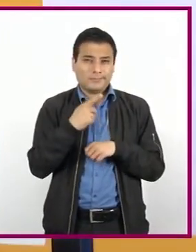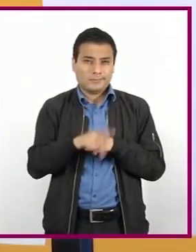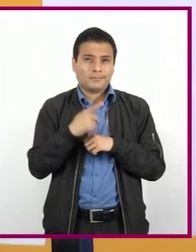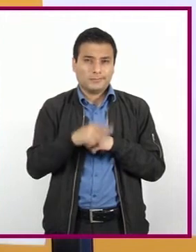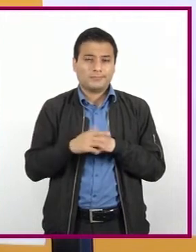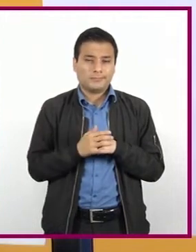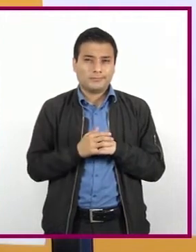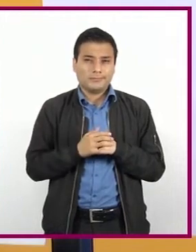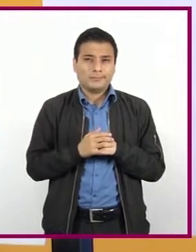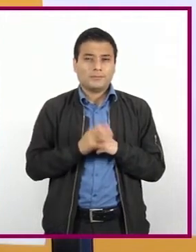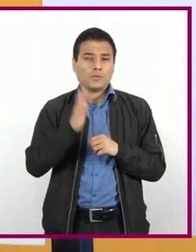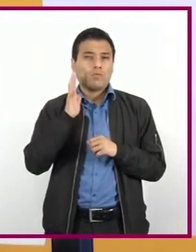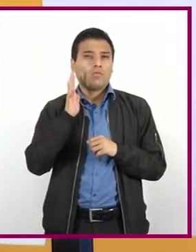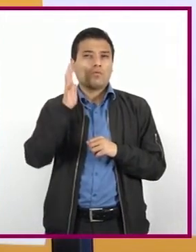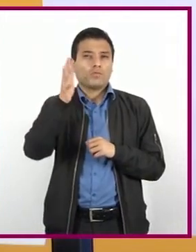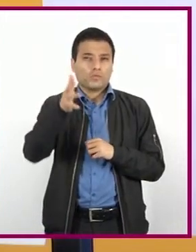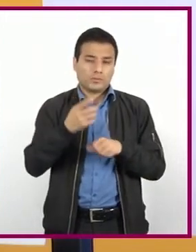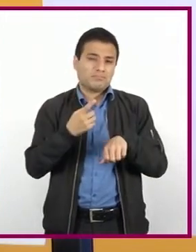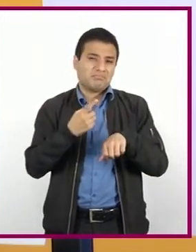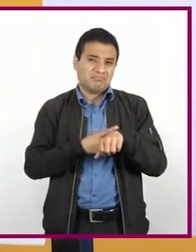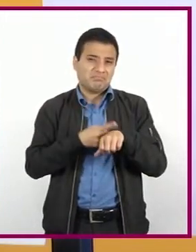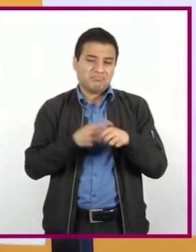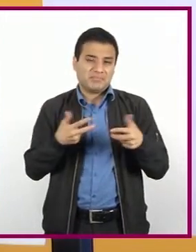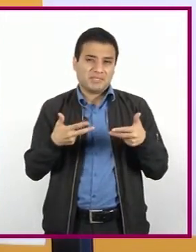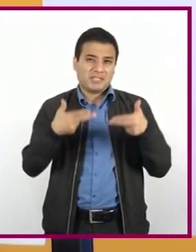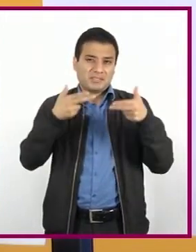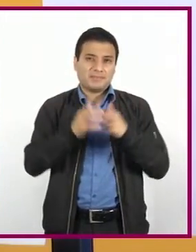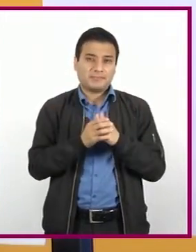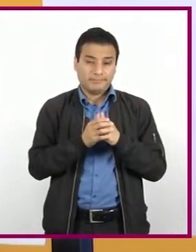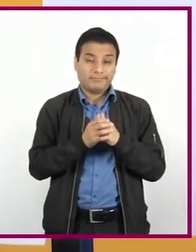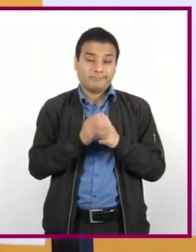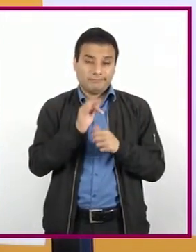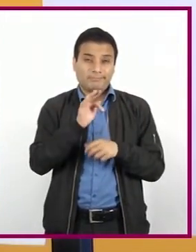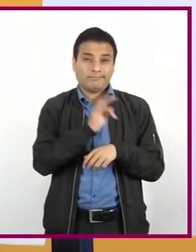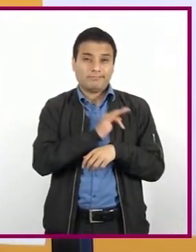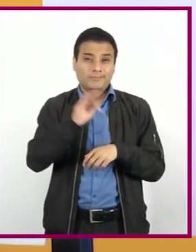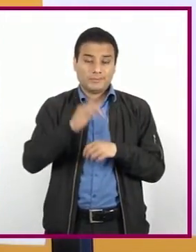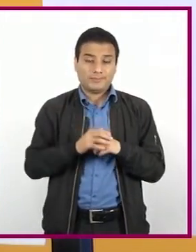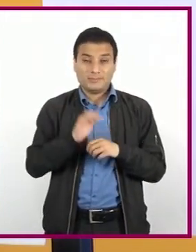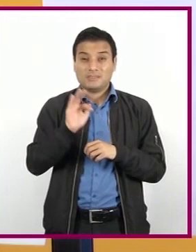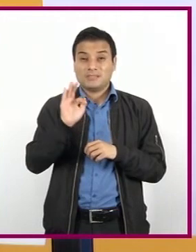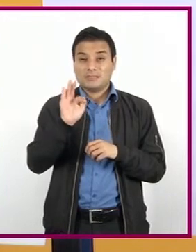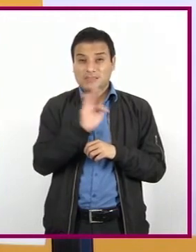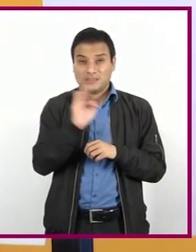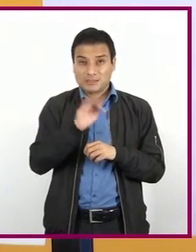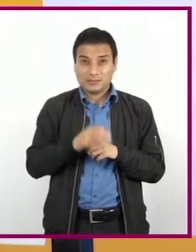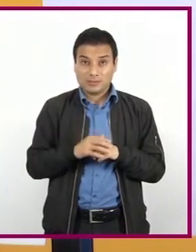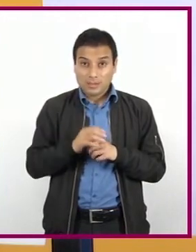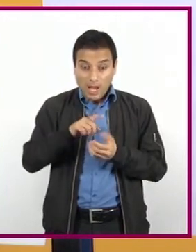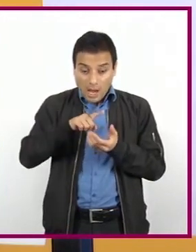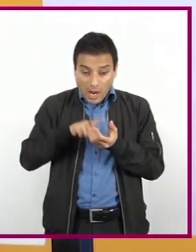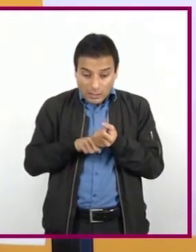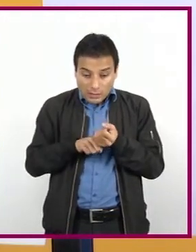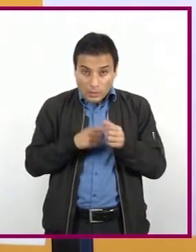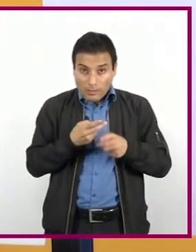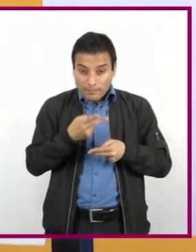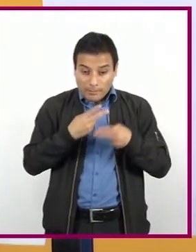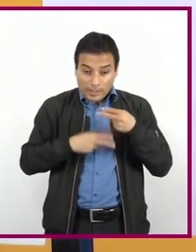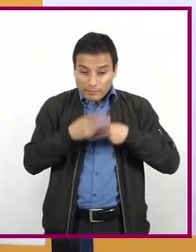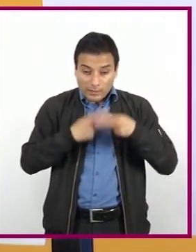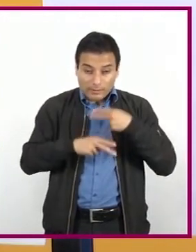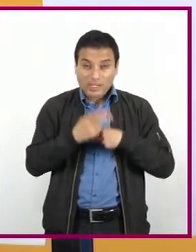efectos a largo plazo, como el cáncer, que puede tardar años o incluso décadas en aparecer. El riesgo es mayor